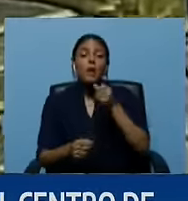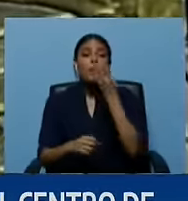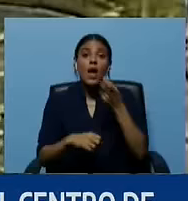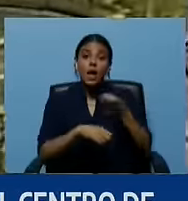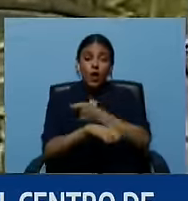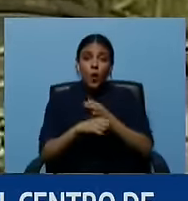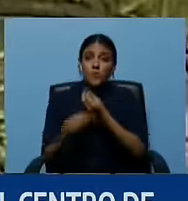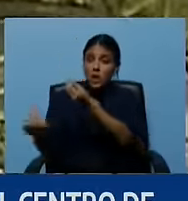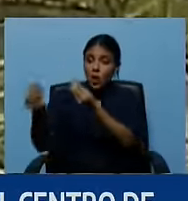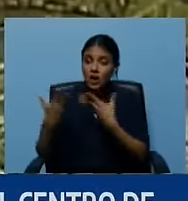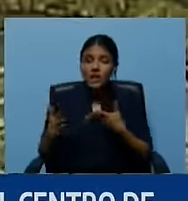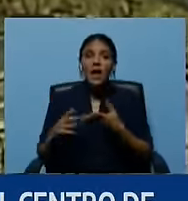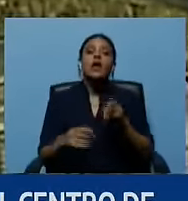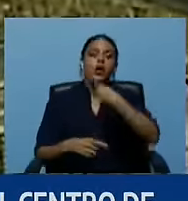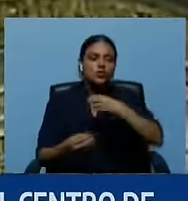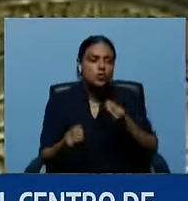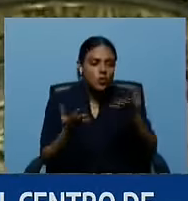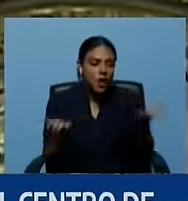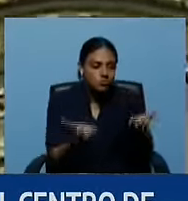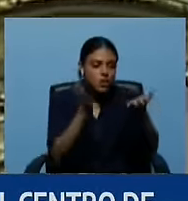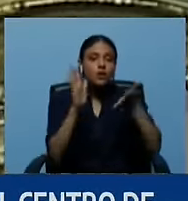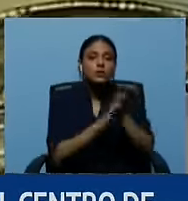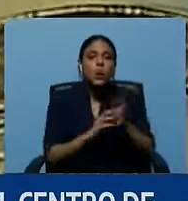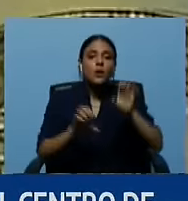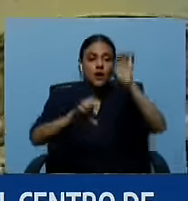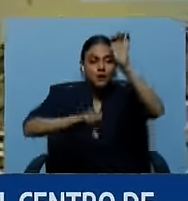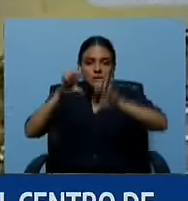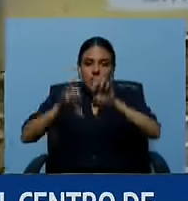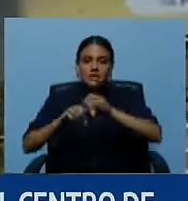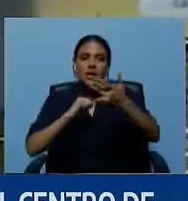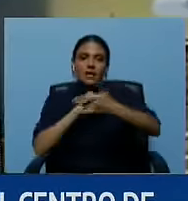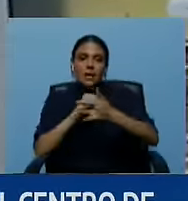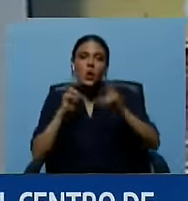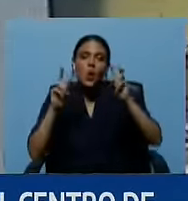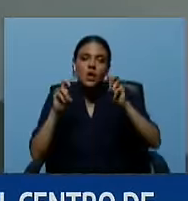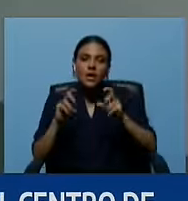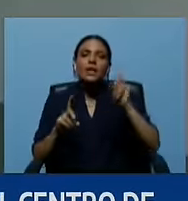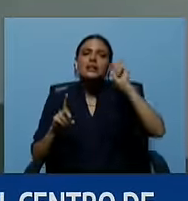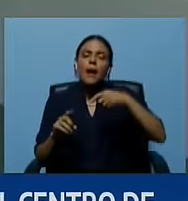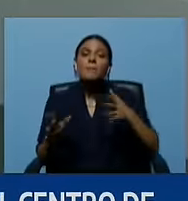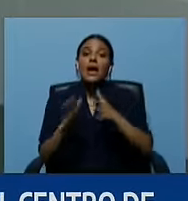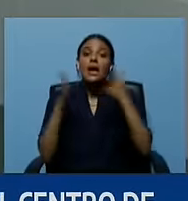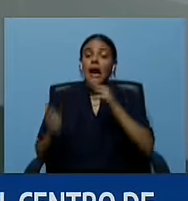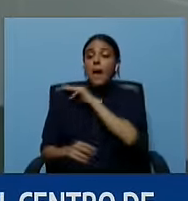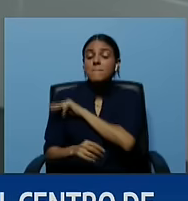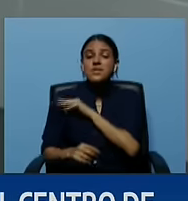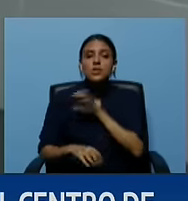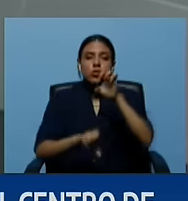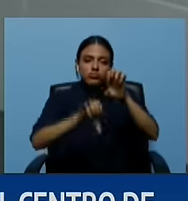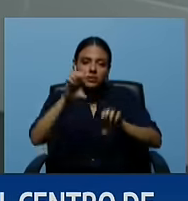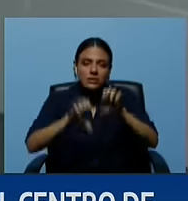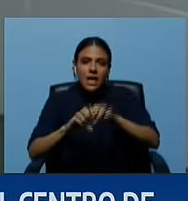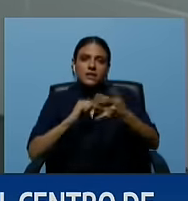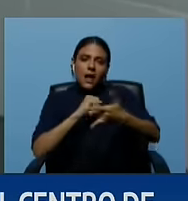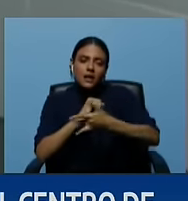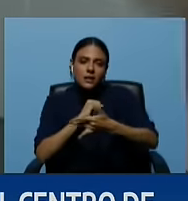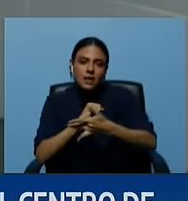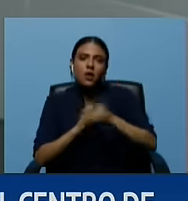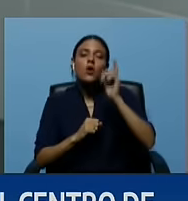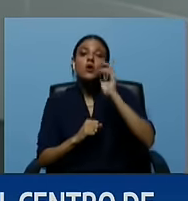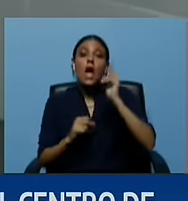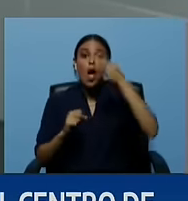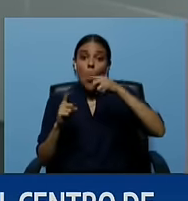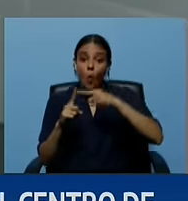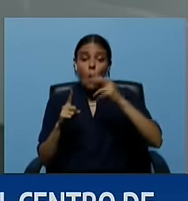tiene que ver con la independencia científica y tecnológica, y también con la gran misión Ciencia y Tecnología Humberto Fernández